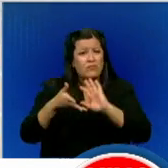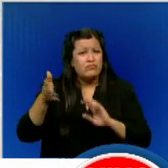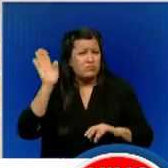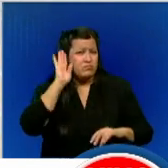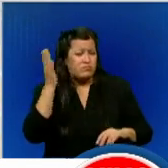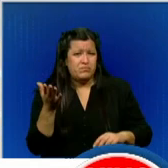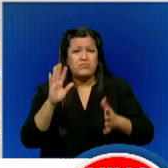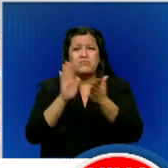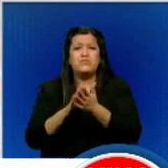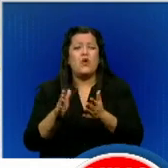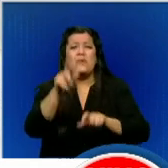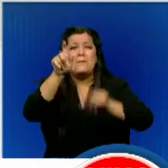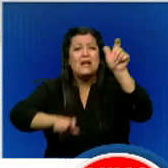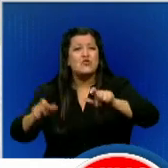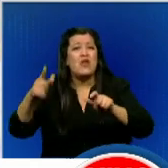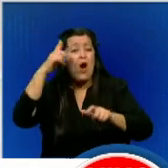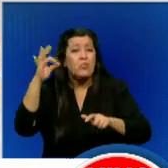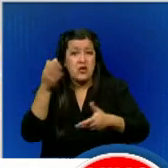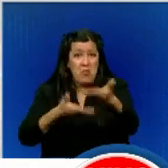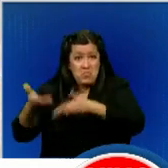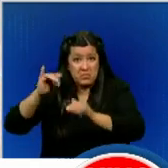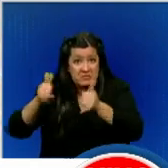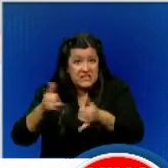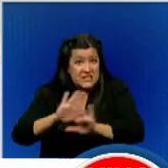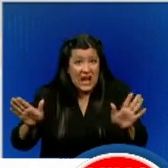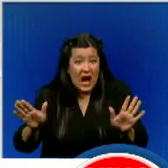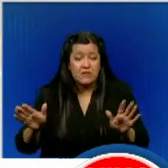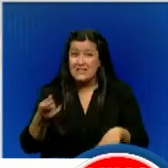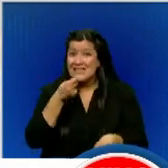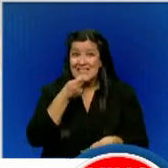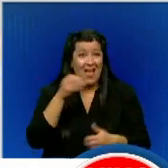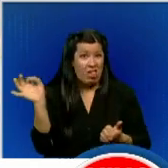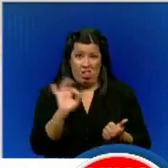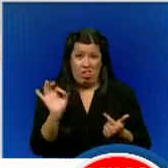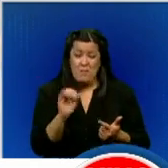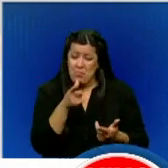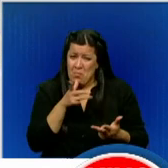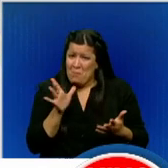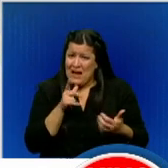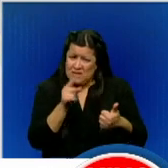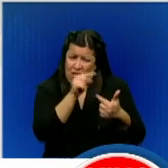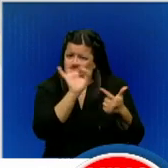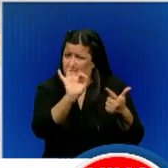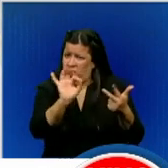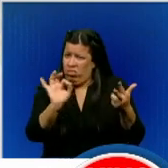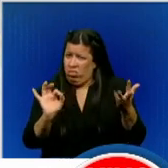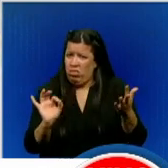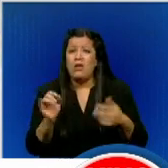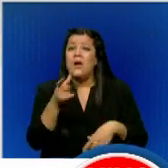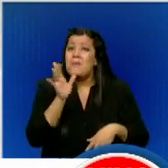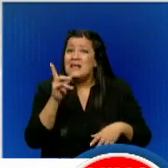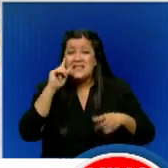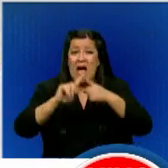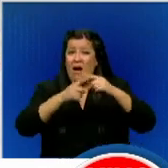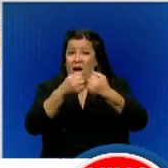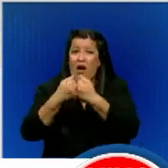voz de los de los contribuyentes si no lo han hecho como creo que no habían hecho entiendo que el consenso